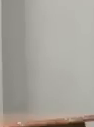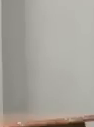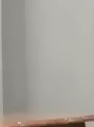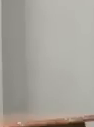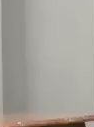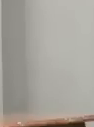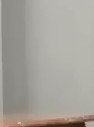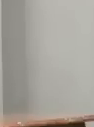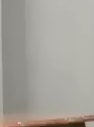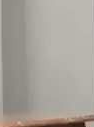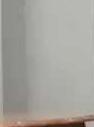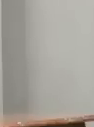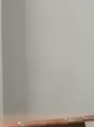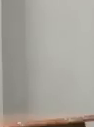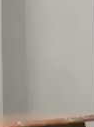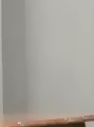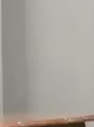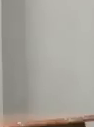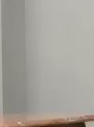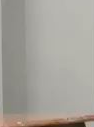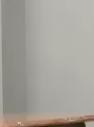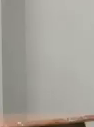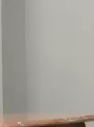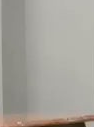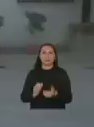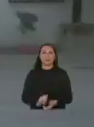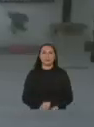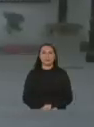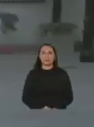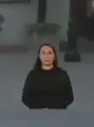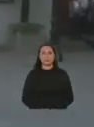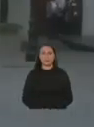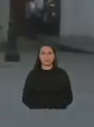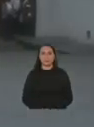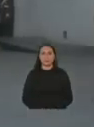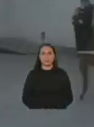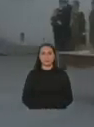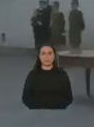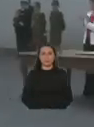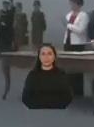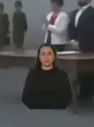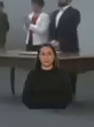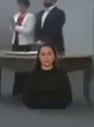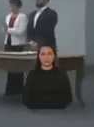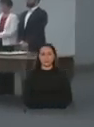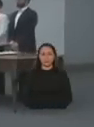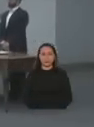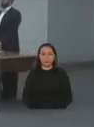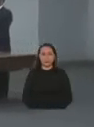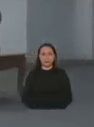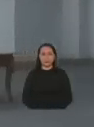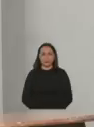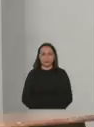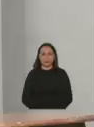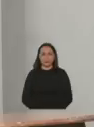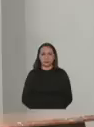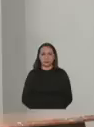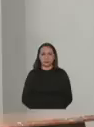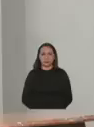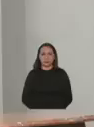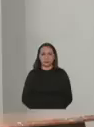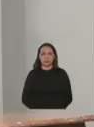sean necesarios para conseguirlo. ¿Pero qué es? ¿Una especie de titiritero? No. Es quien dirige la estrategia de